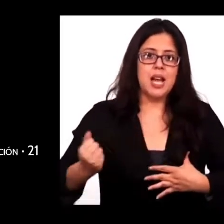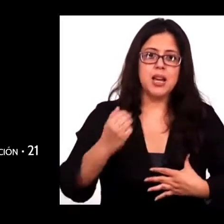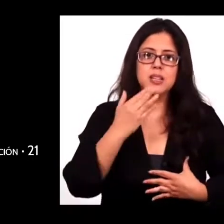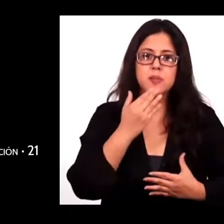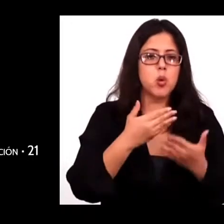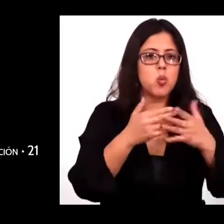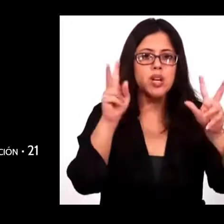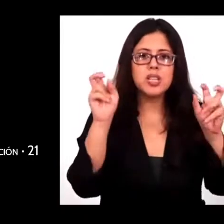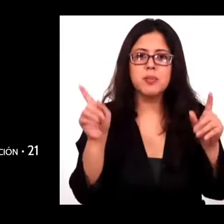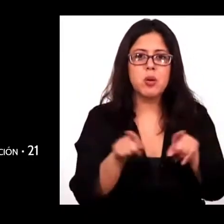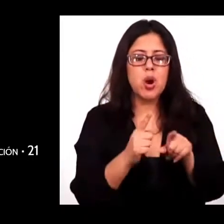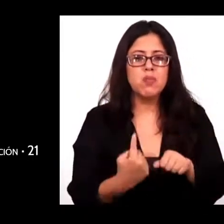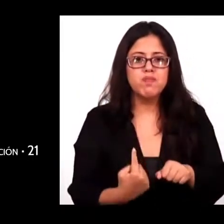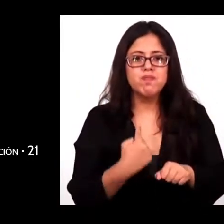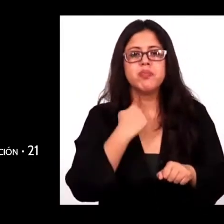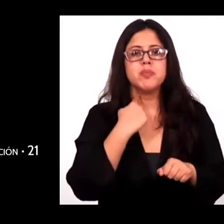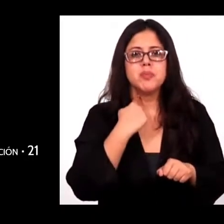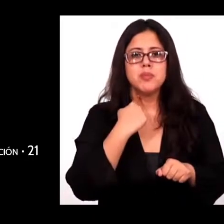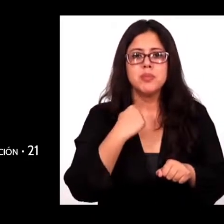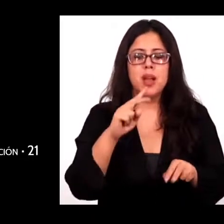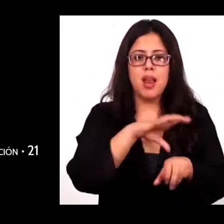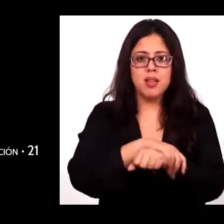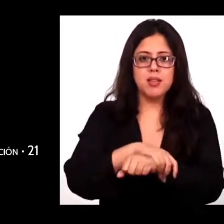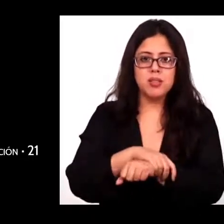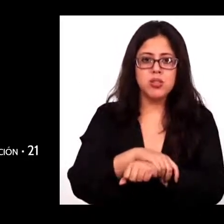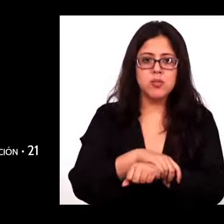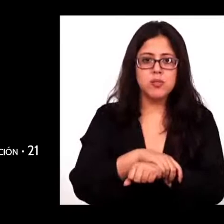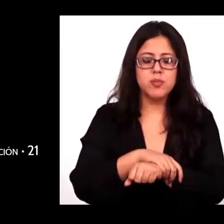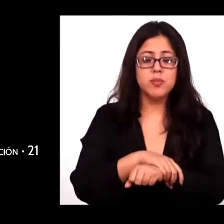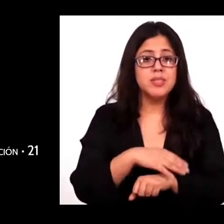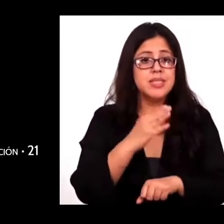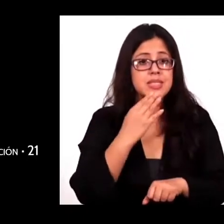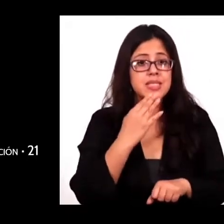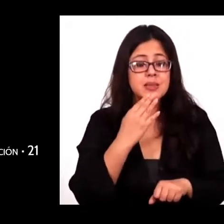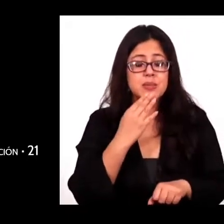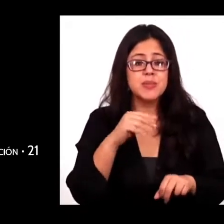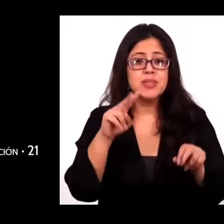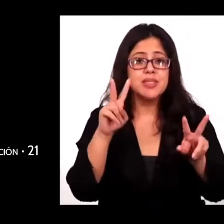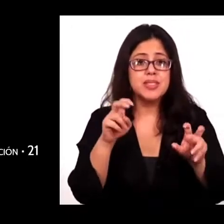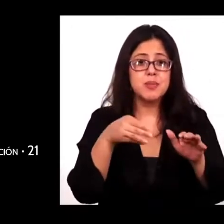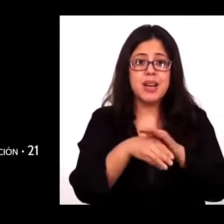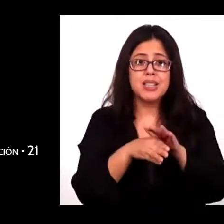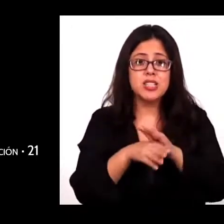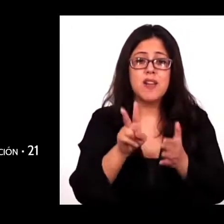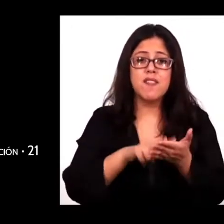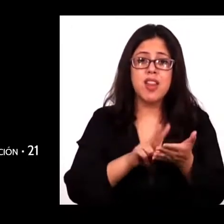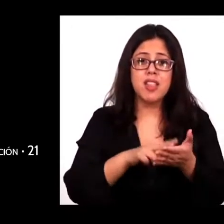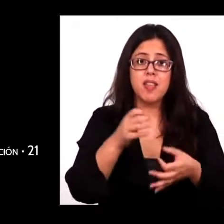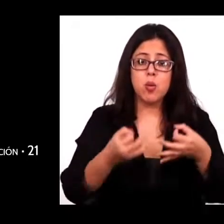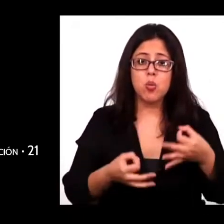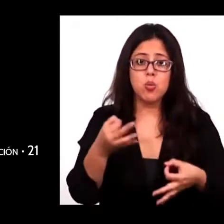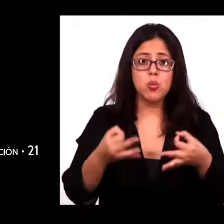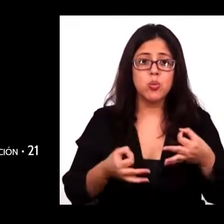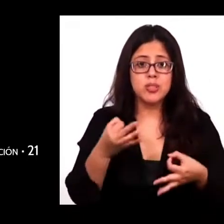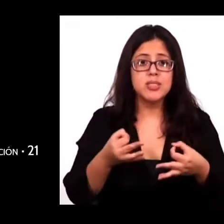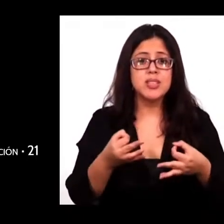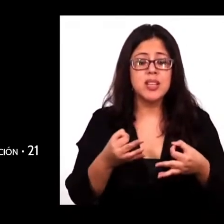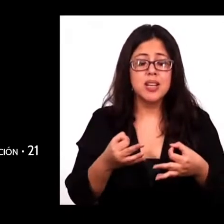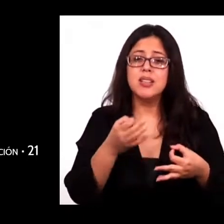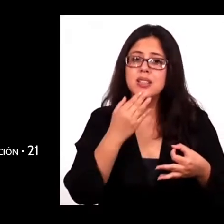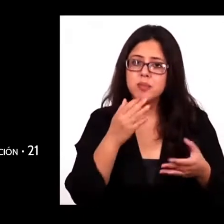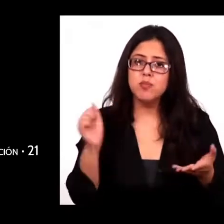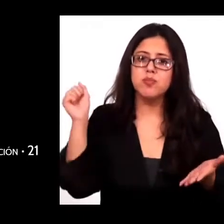degradante en los contextos de detención. Por su parte, en lo que dice relación con el acceso a la verdad y a la justicia, y habida cuenta de los